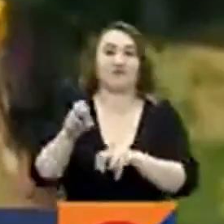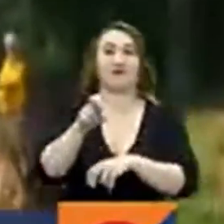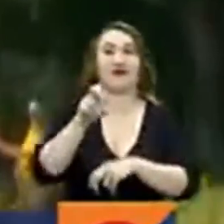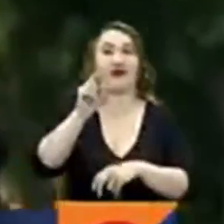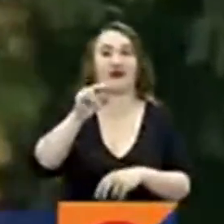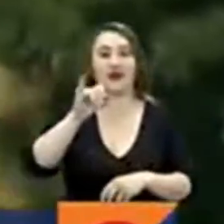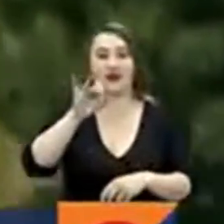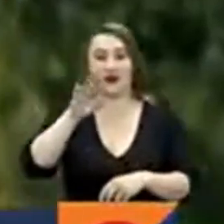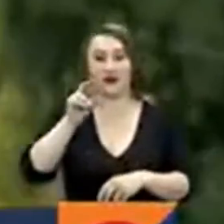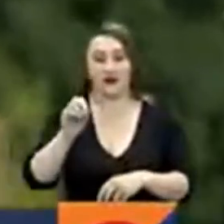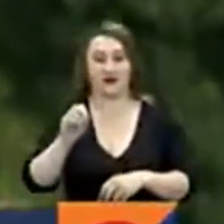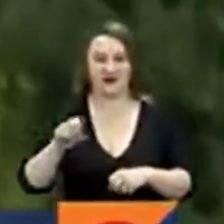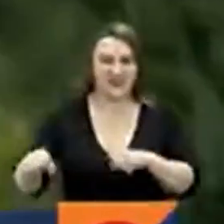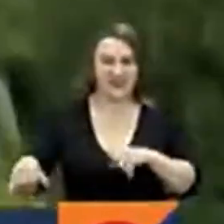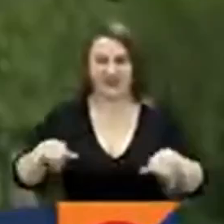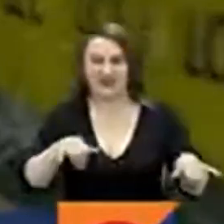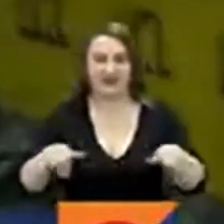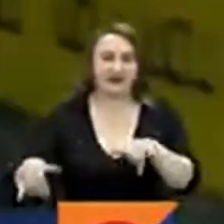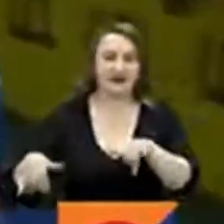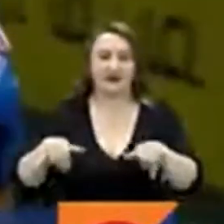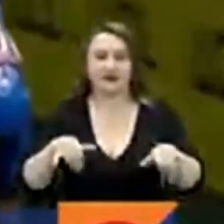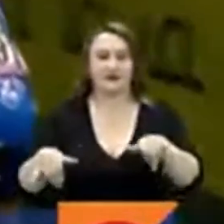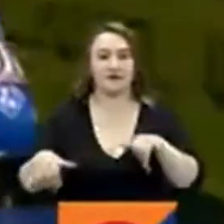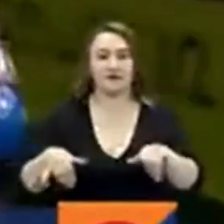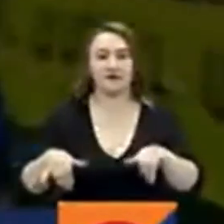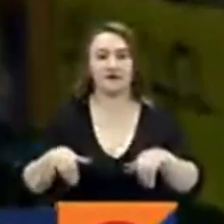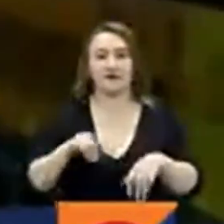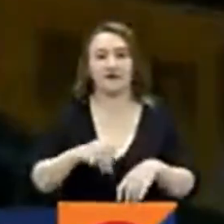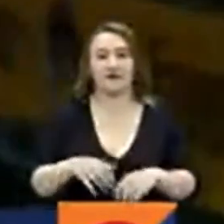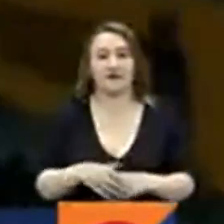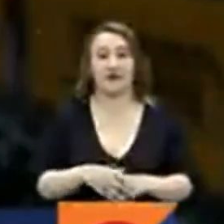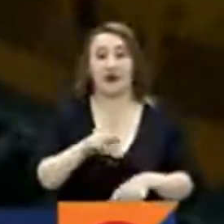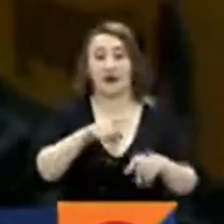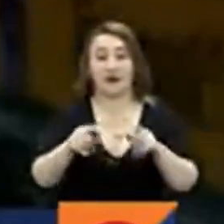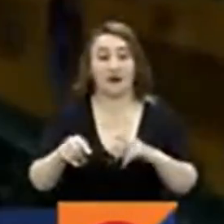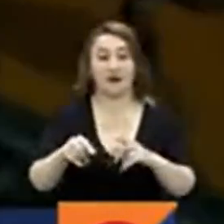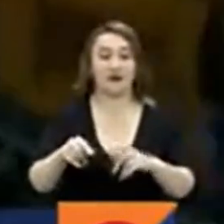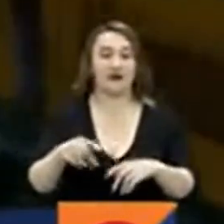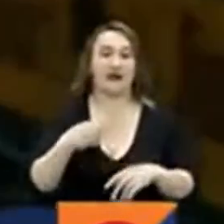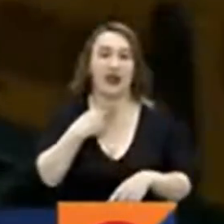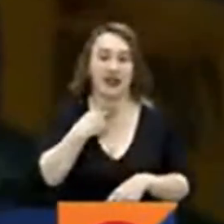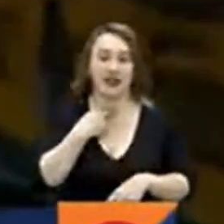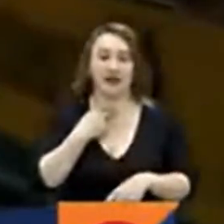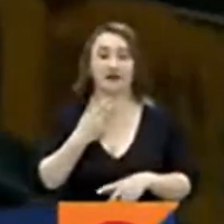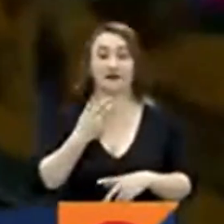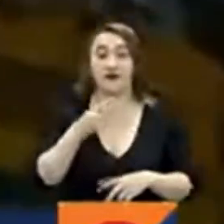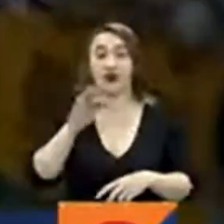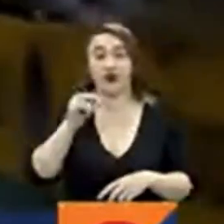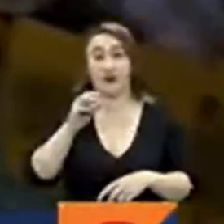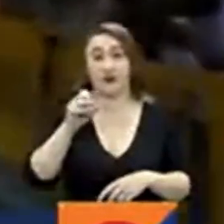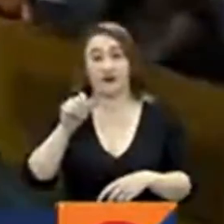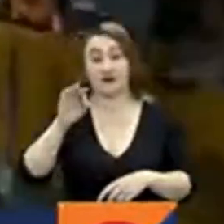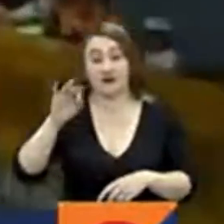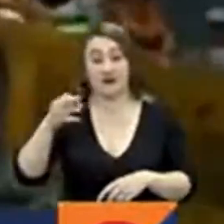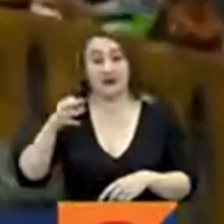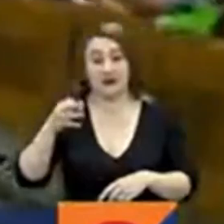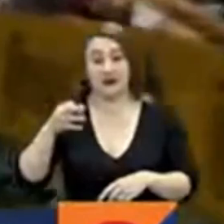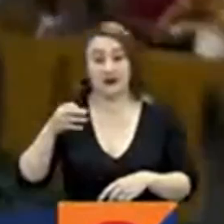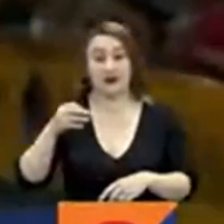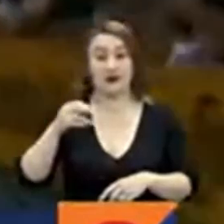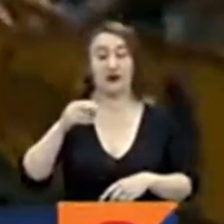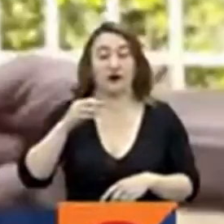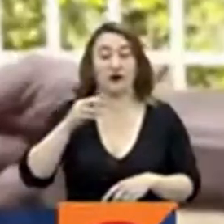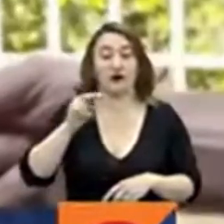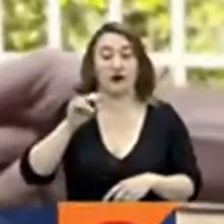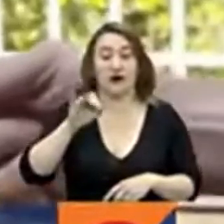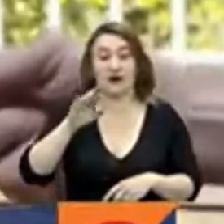paso, ascendieron en la clasificación quitándole los puestos a aquellos que no resistieron. Thomas entró en el tercer lugar del podio y Quintana se